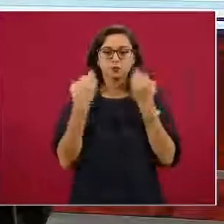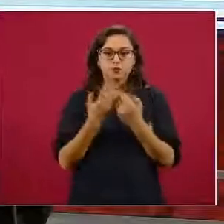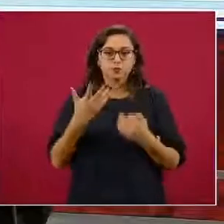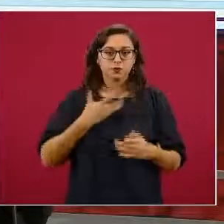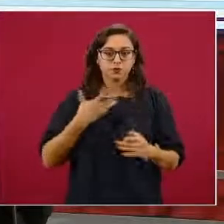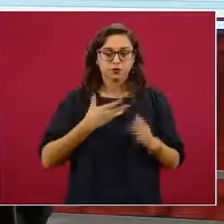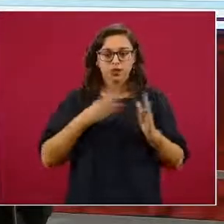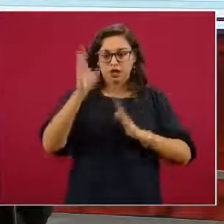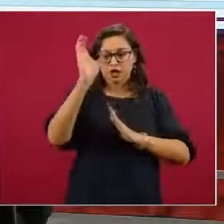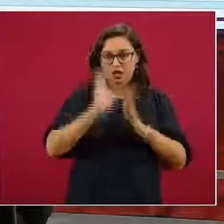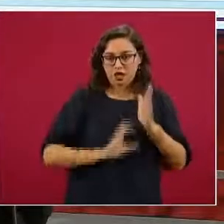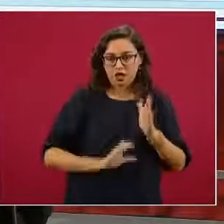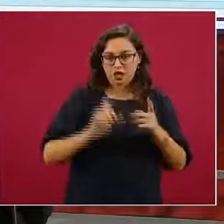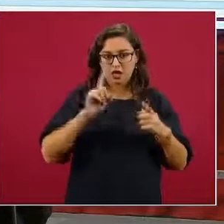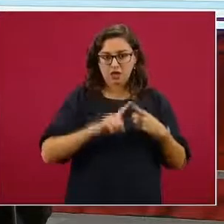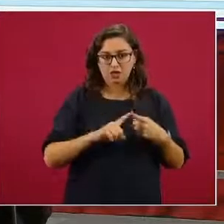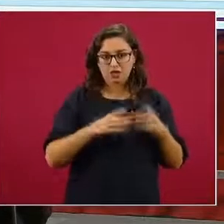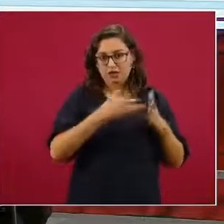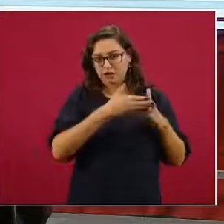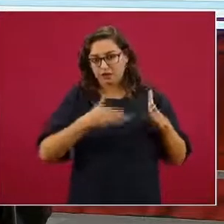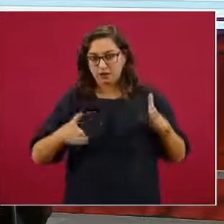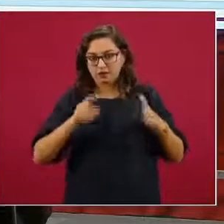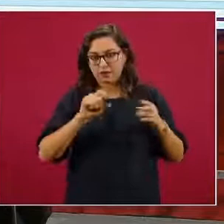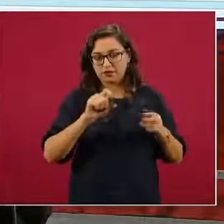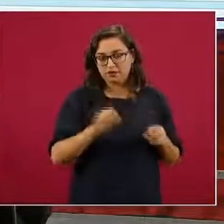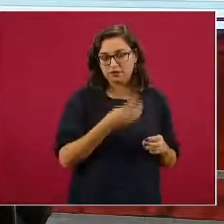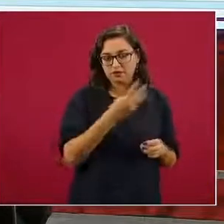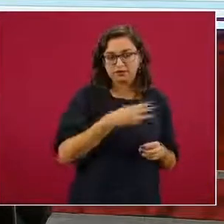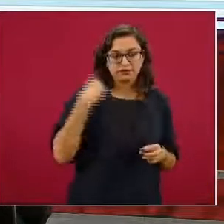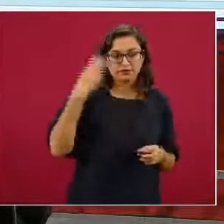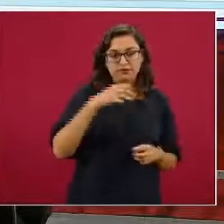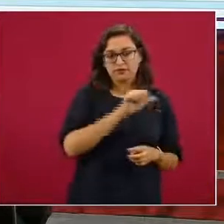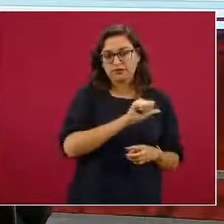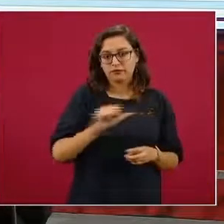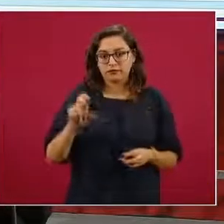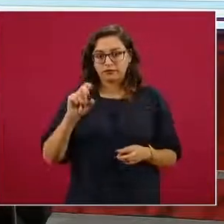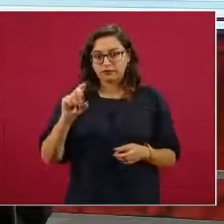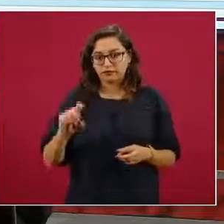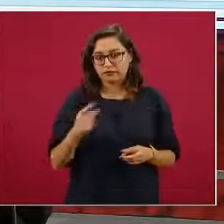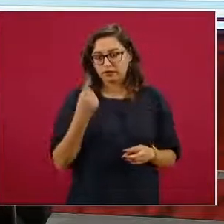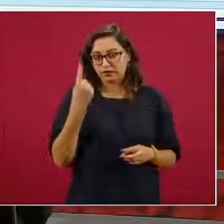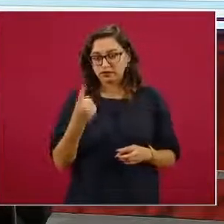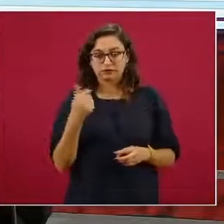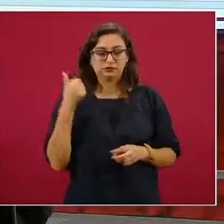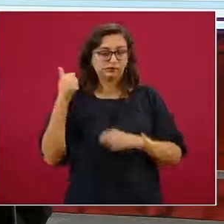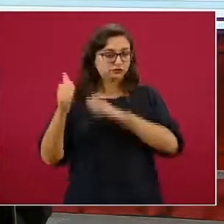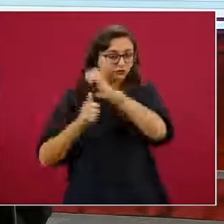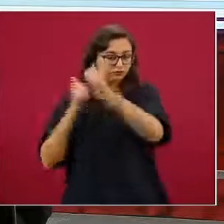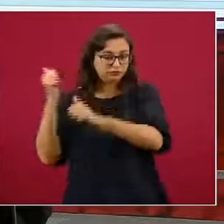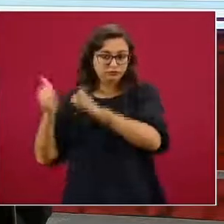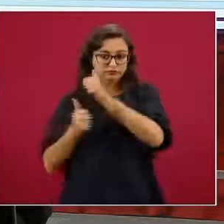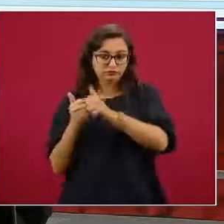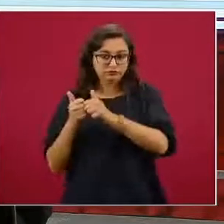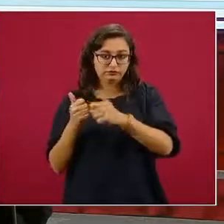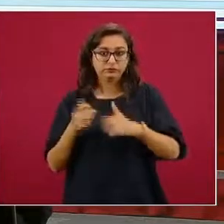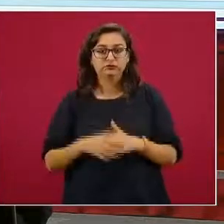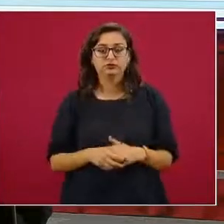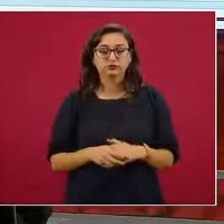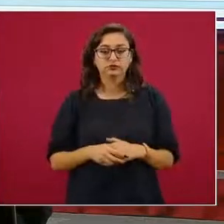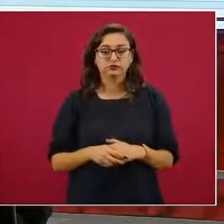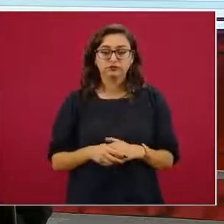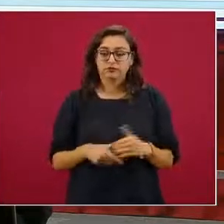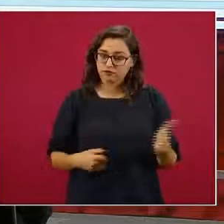de Sana Distancia, 23 de marzo a 31 de abril. Recordar que la decisión de empezar la jornada empezó el 14 de